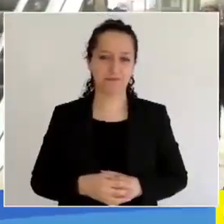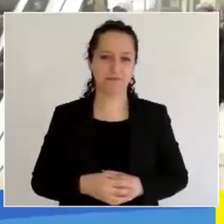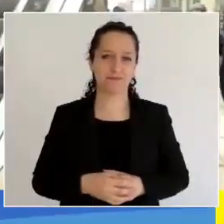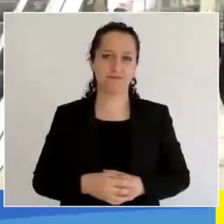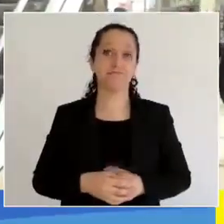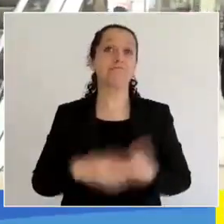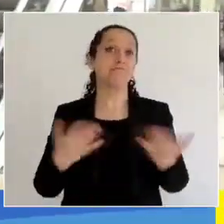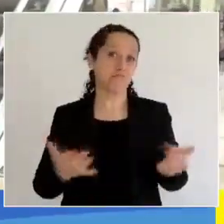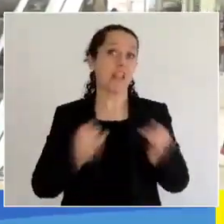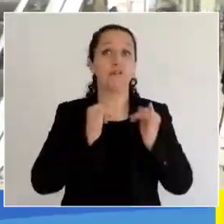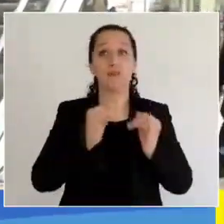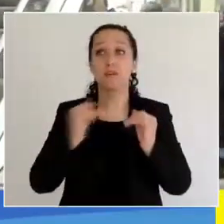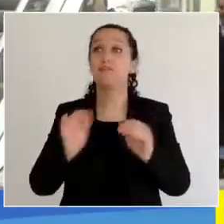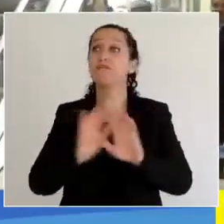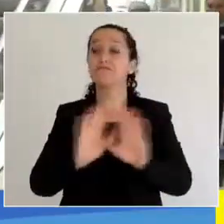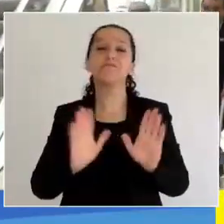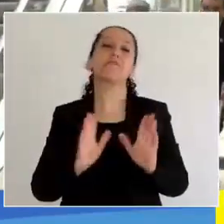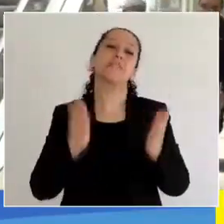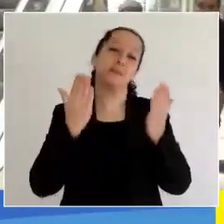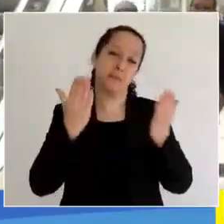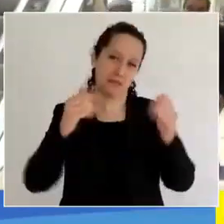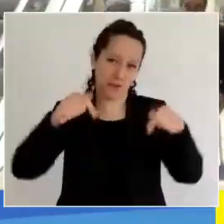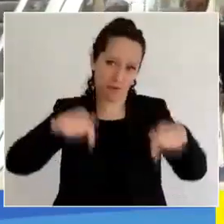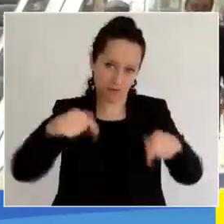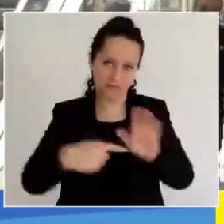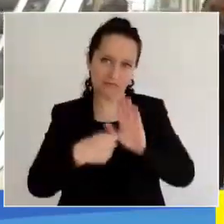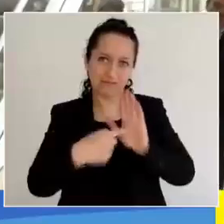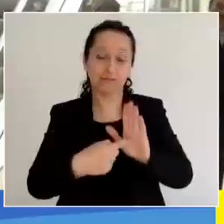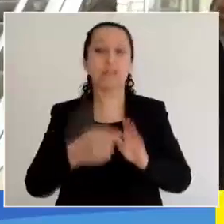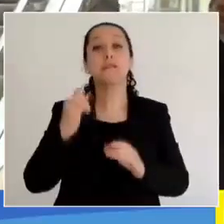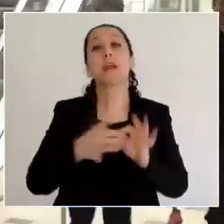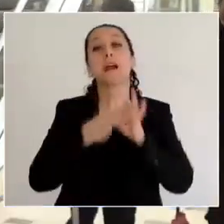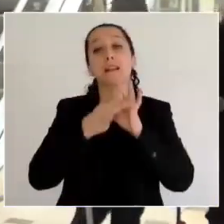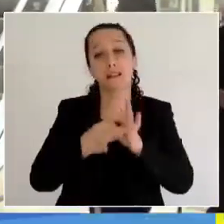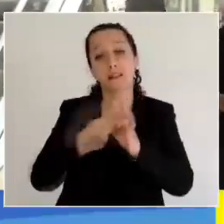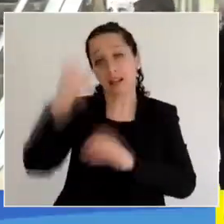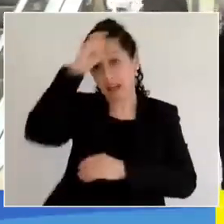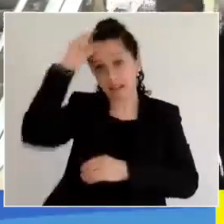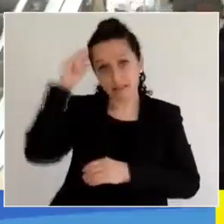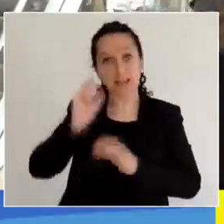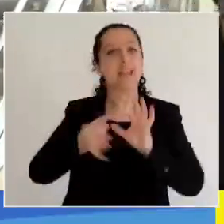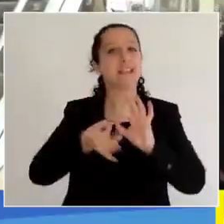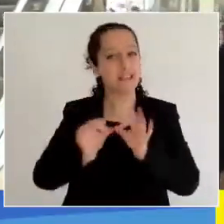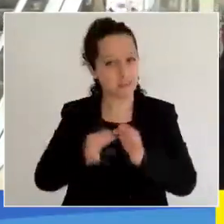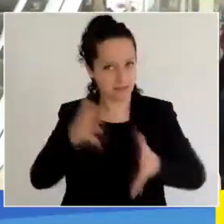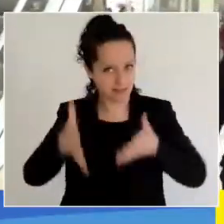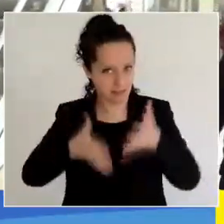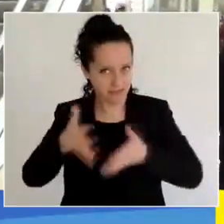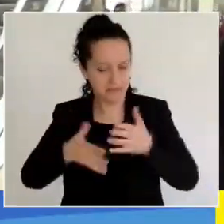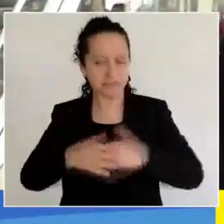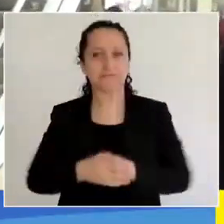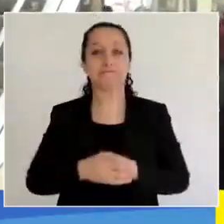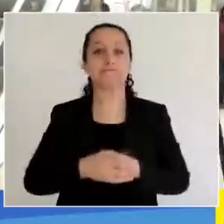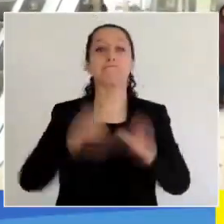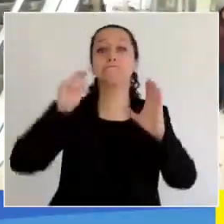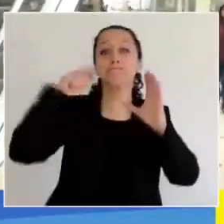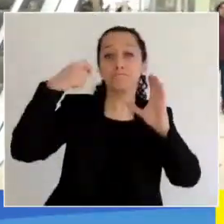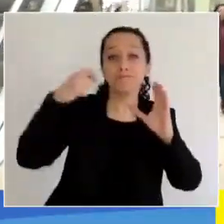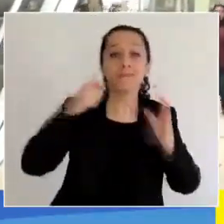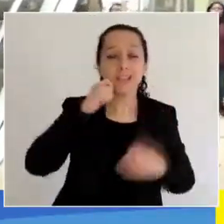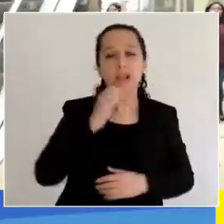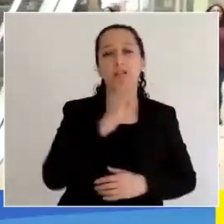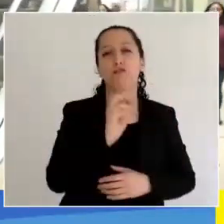Y con estas informaciones despedimos el capítulo de hoy. Como siempre, agradecemos a Gabriela Vara Santauer en lengua de señas, a Boris